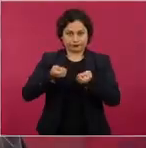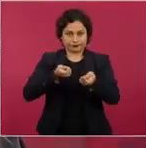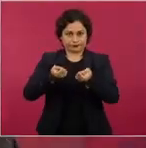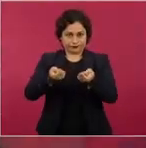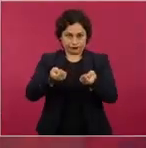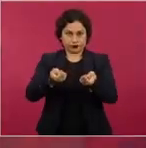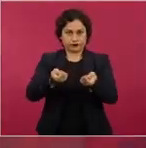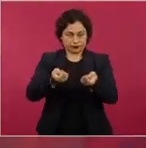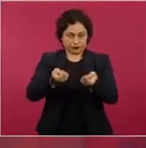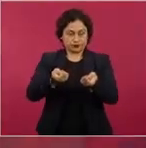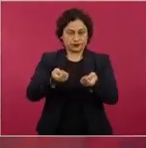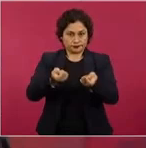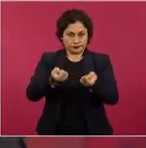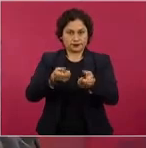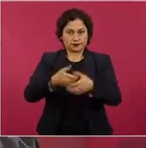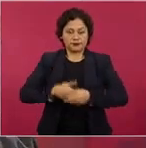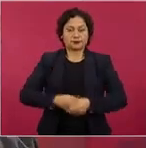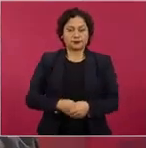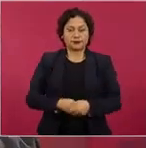Porque